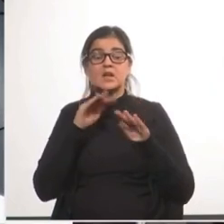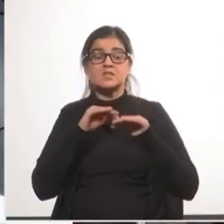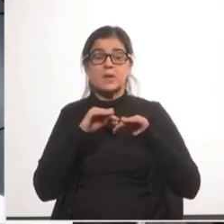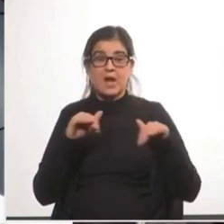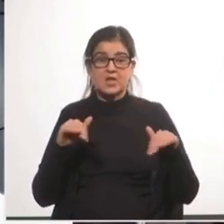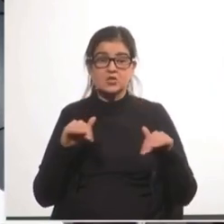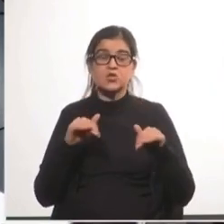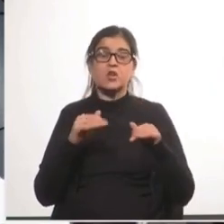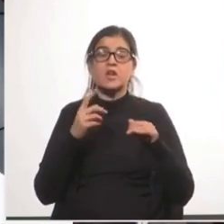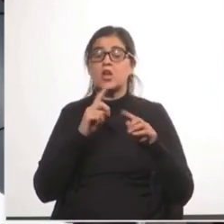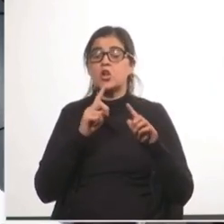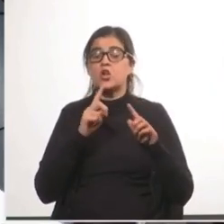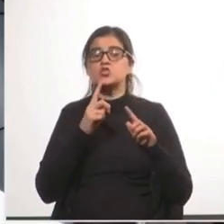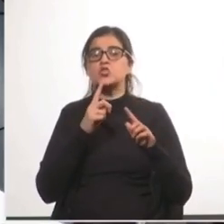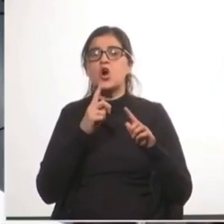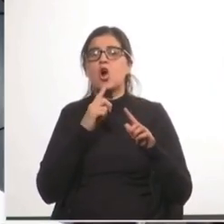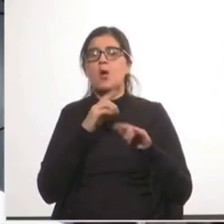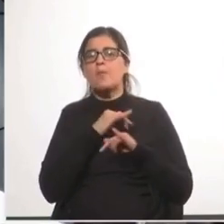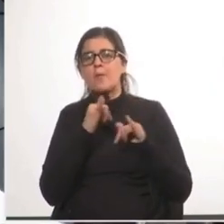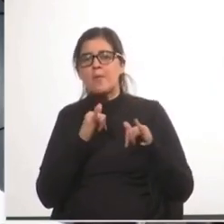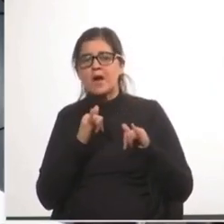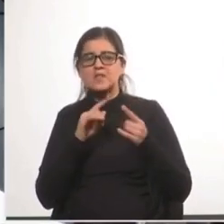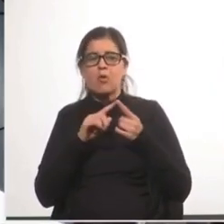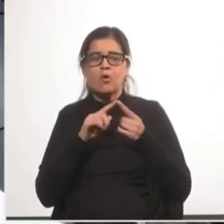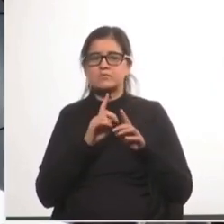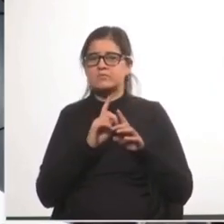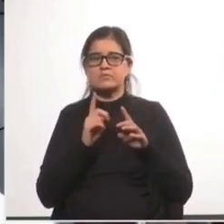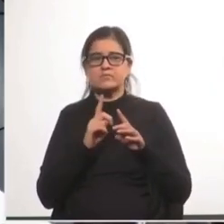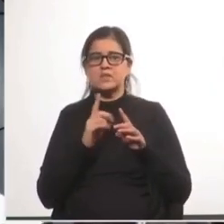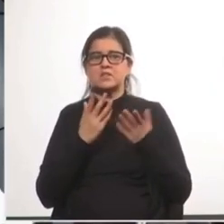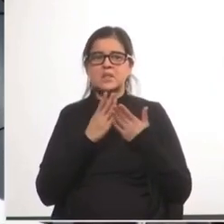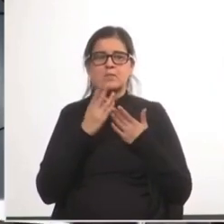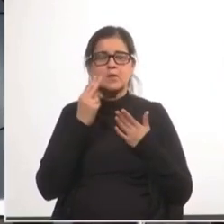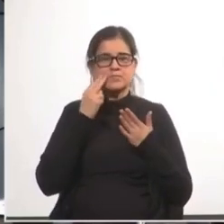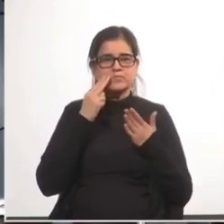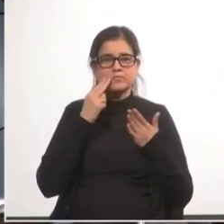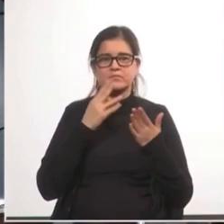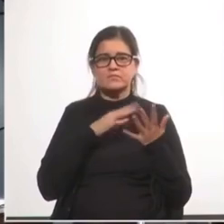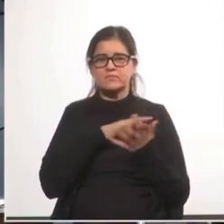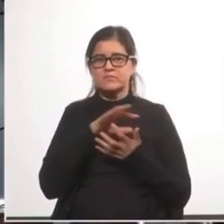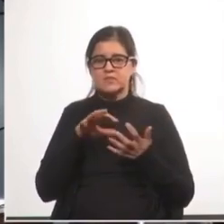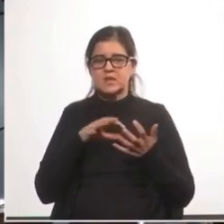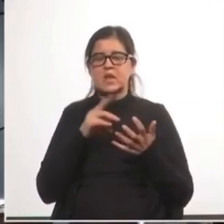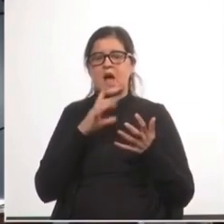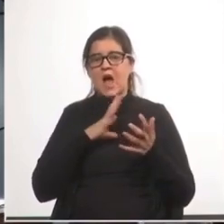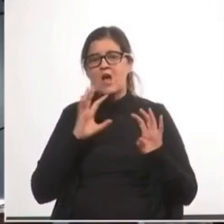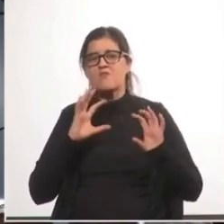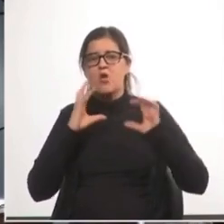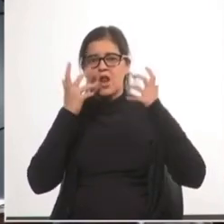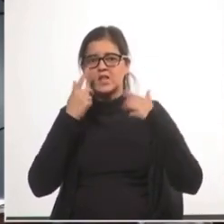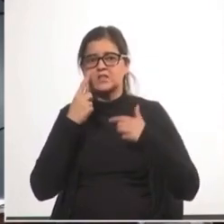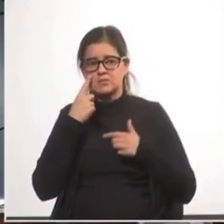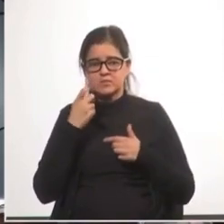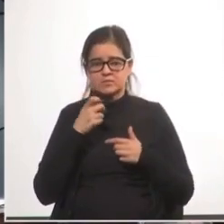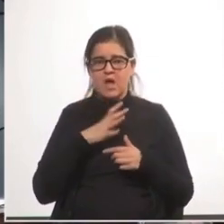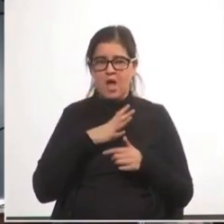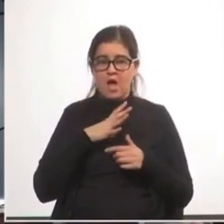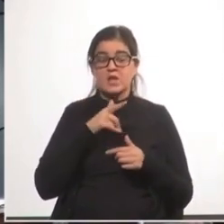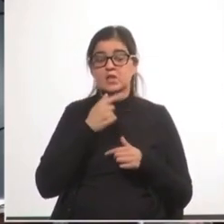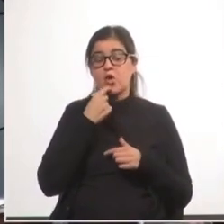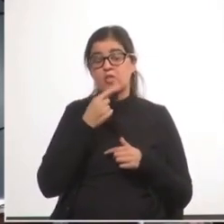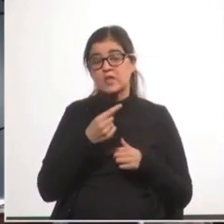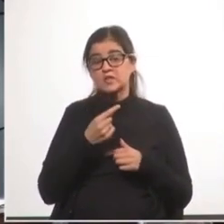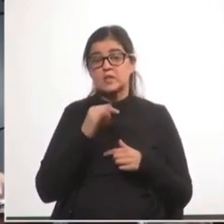separaciones donde no son pacíficas y donde muchas veces denotan situaciones de violencia. Eso es así, lo